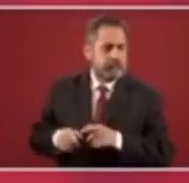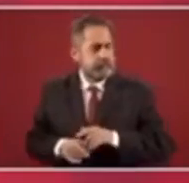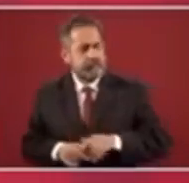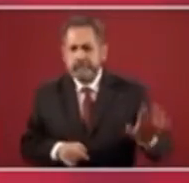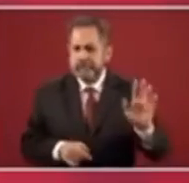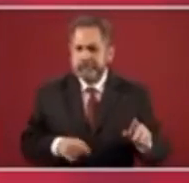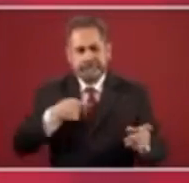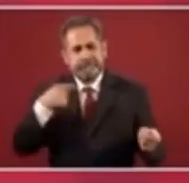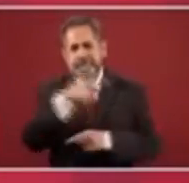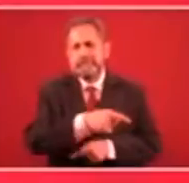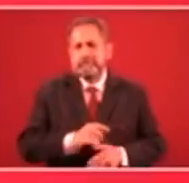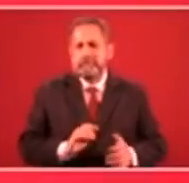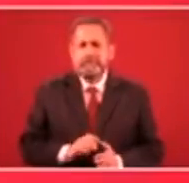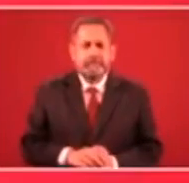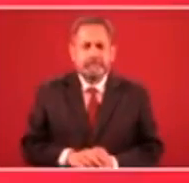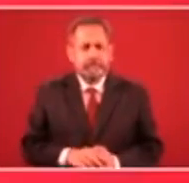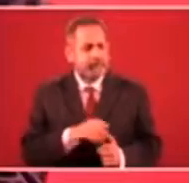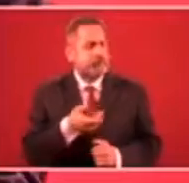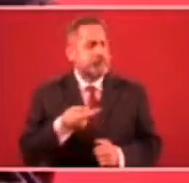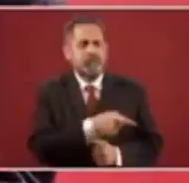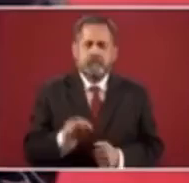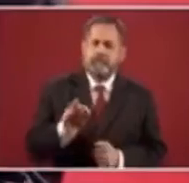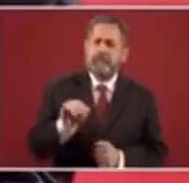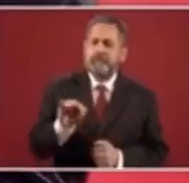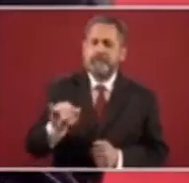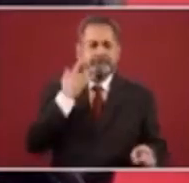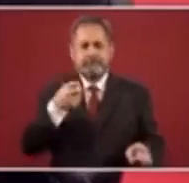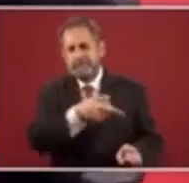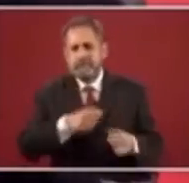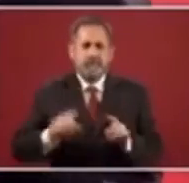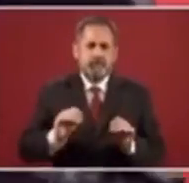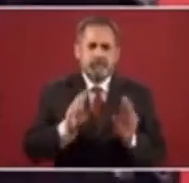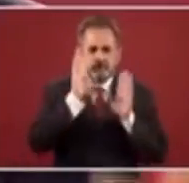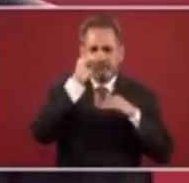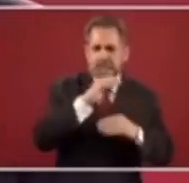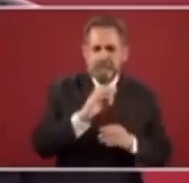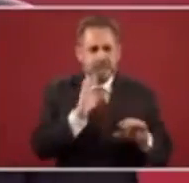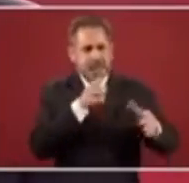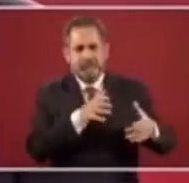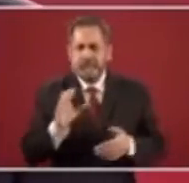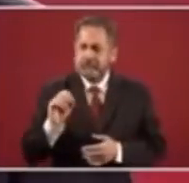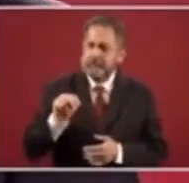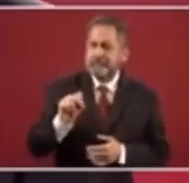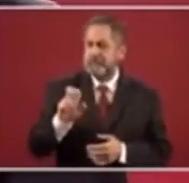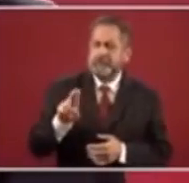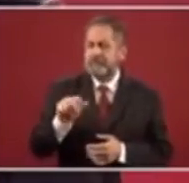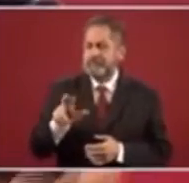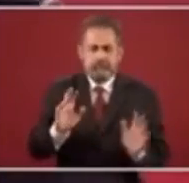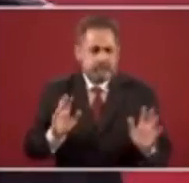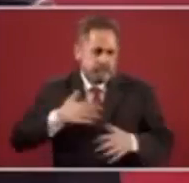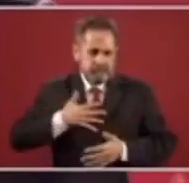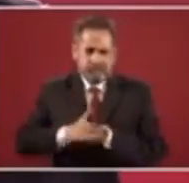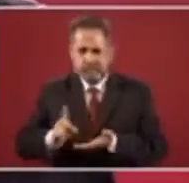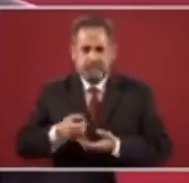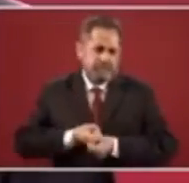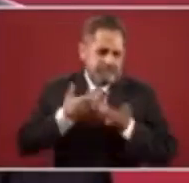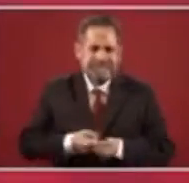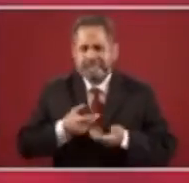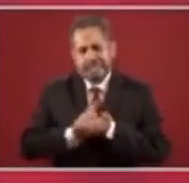Y yo les llamo conservadores o fifí, o sea, también. Y todos tenemos derecho, pues, a